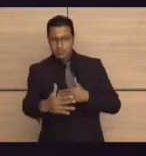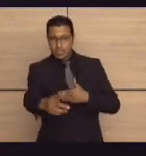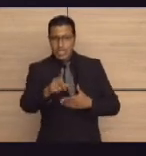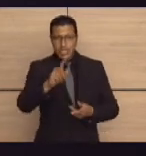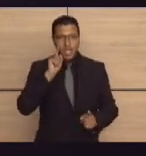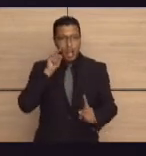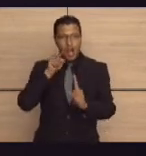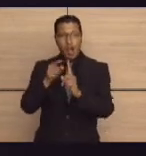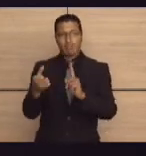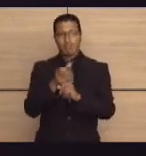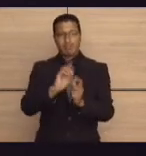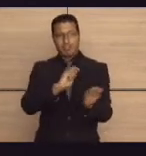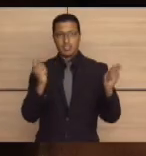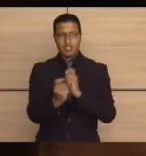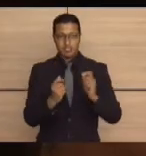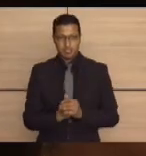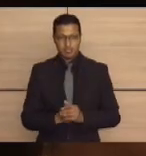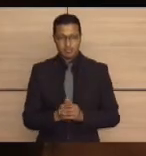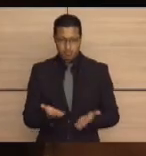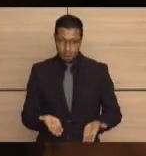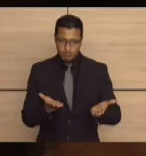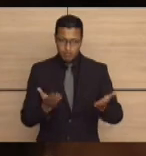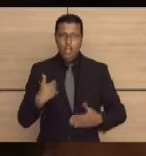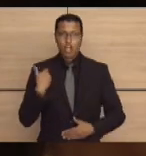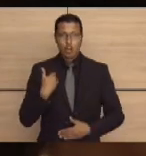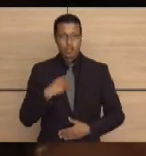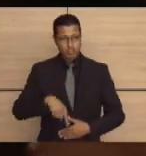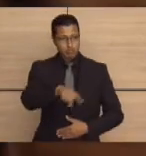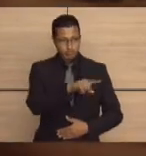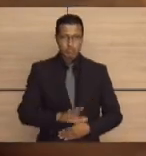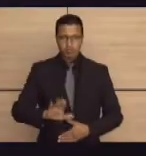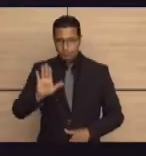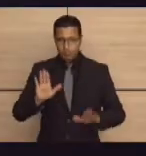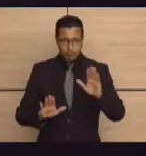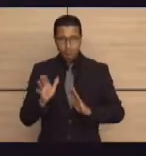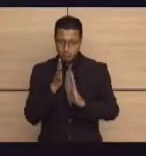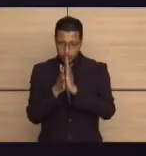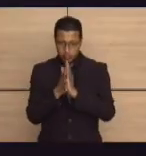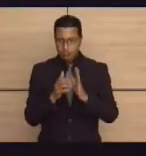cambio. Así que, jóvenes, los escuchamos, la voz es de ustedes.